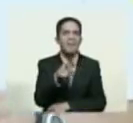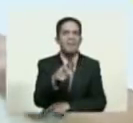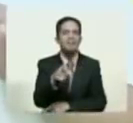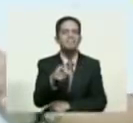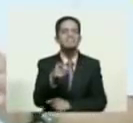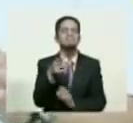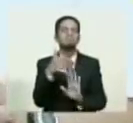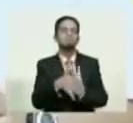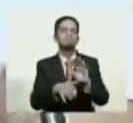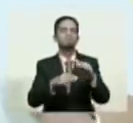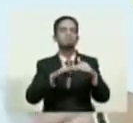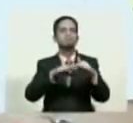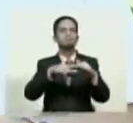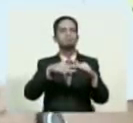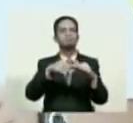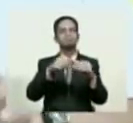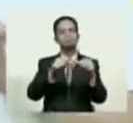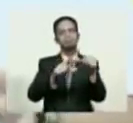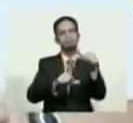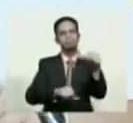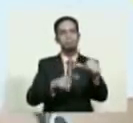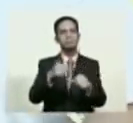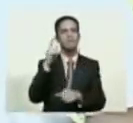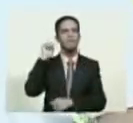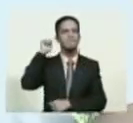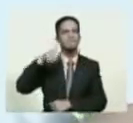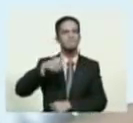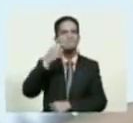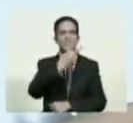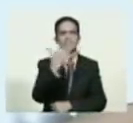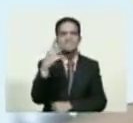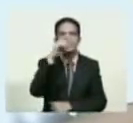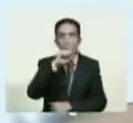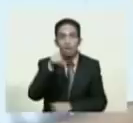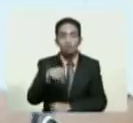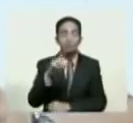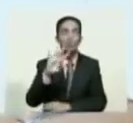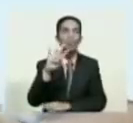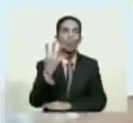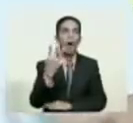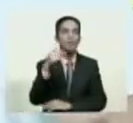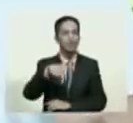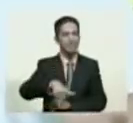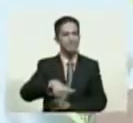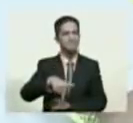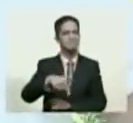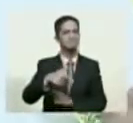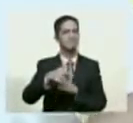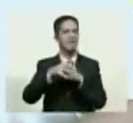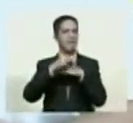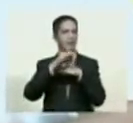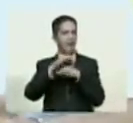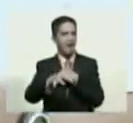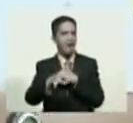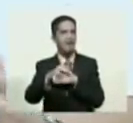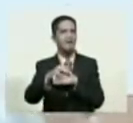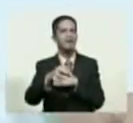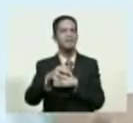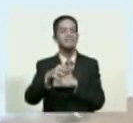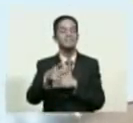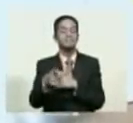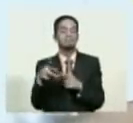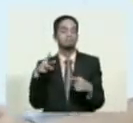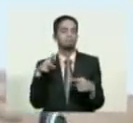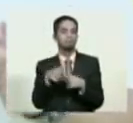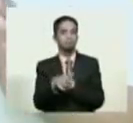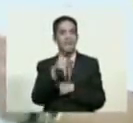cual realizó hace 25 años en el 4º foro realizado en la mayor de las Antillas, apenas recién creado en 1990,